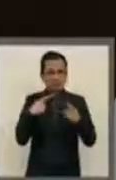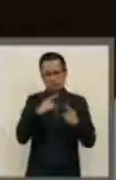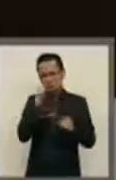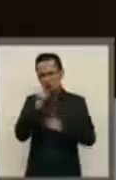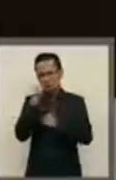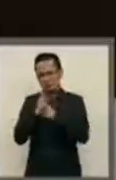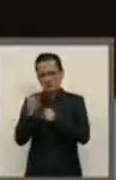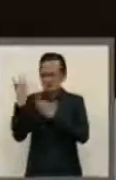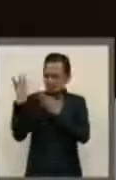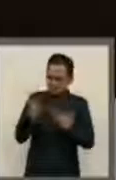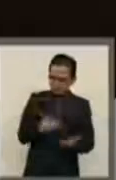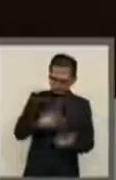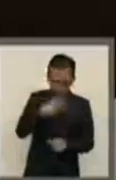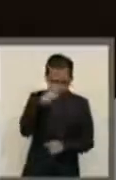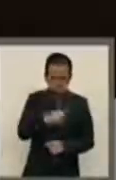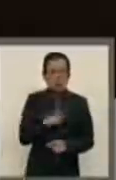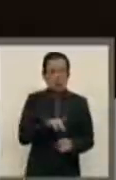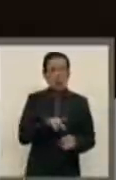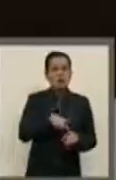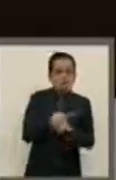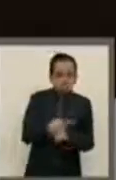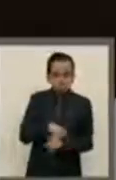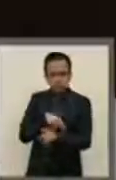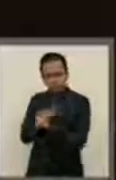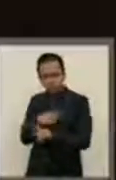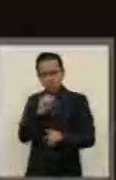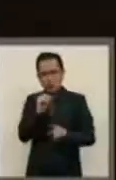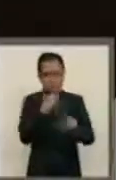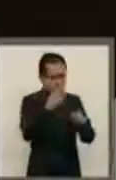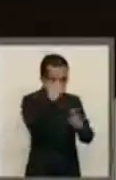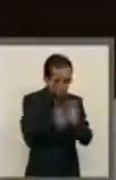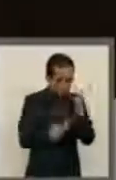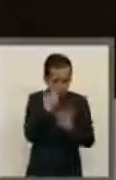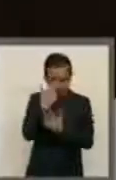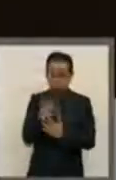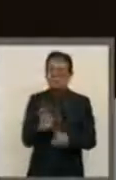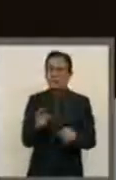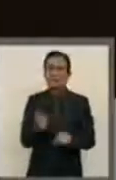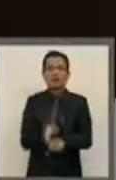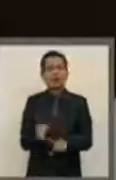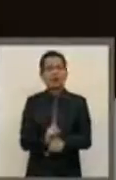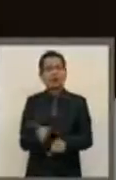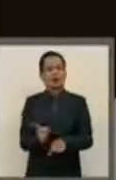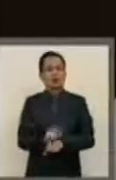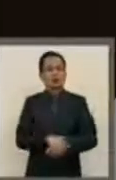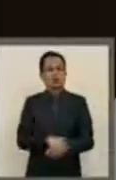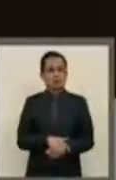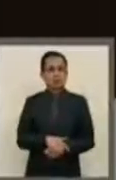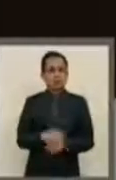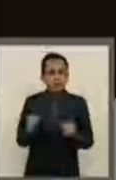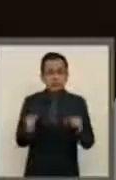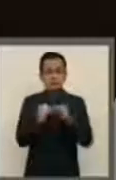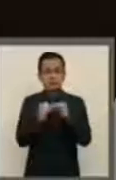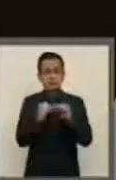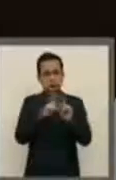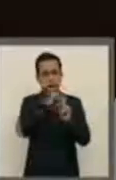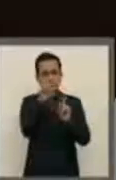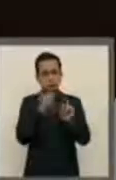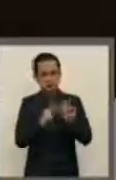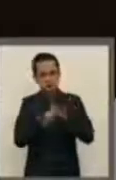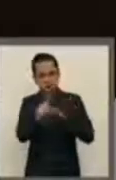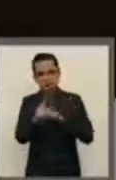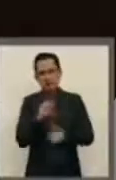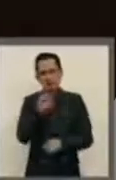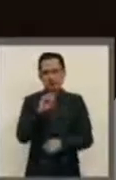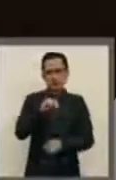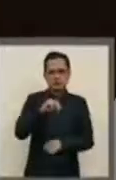país están a la vista todos los días. El Instituto Nacional de Migración actúa como oficina privada. No se está